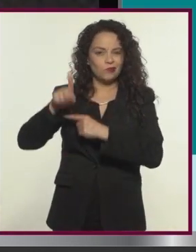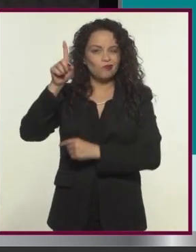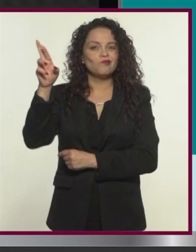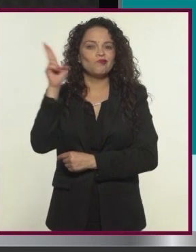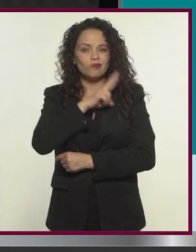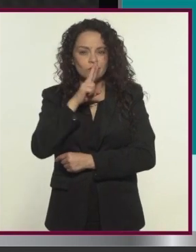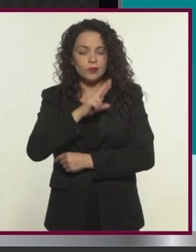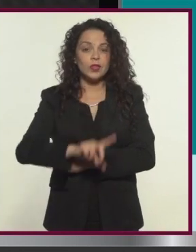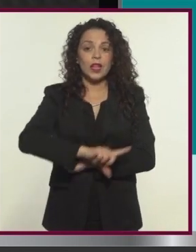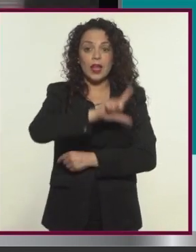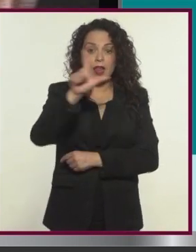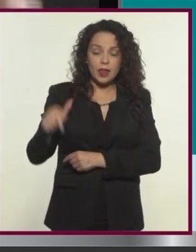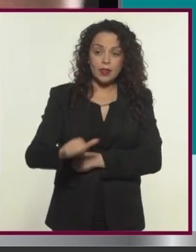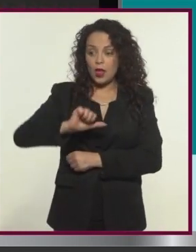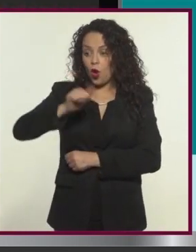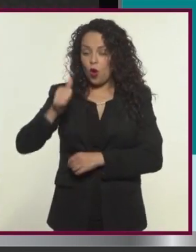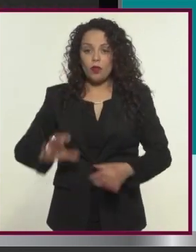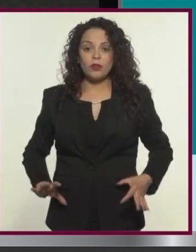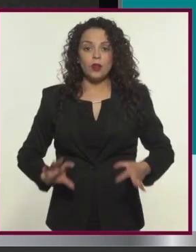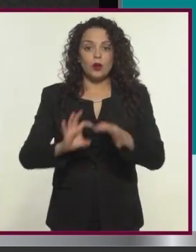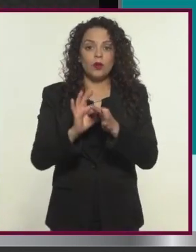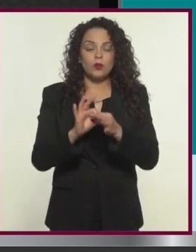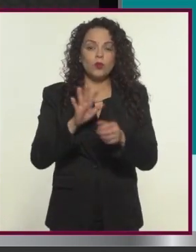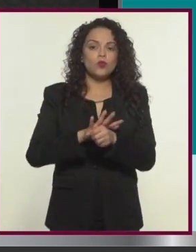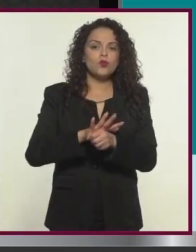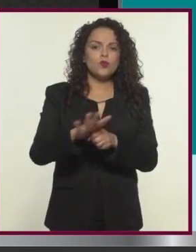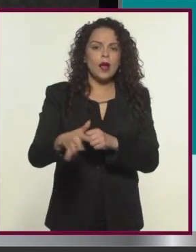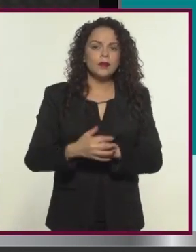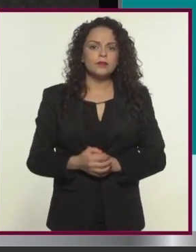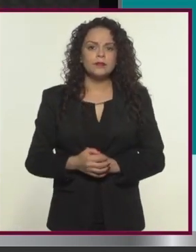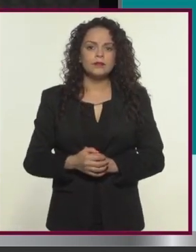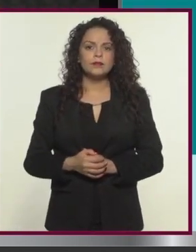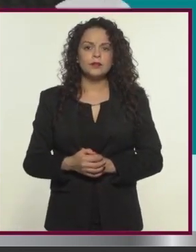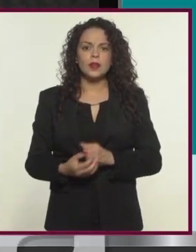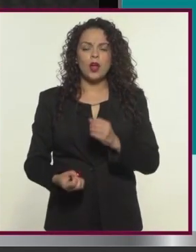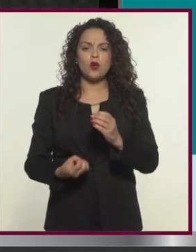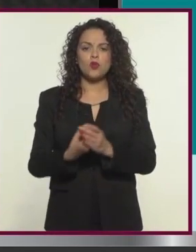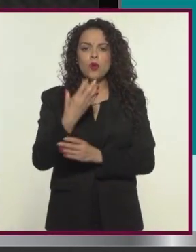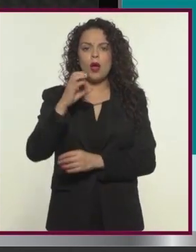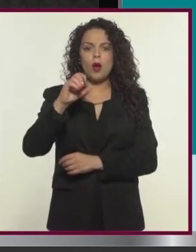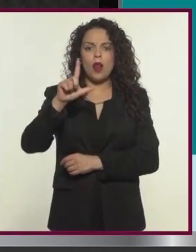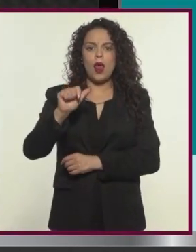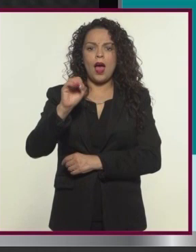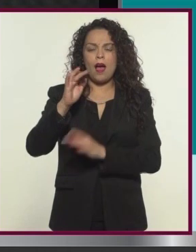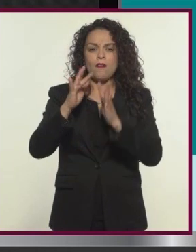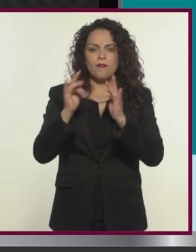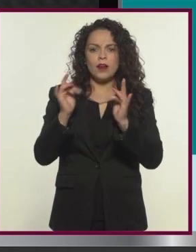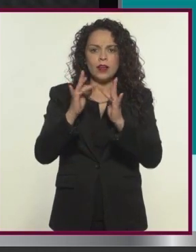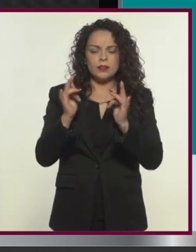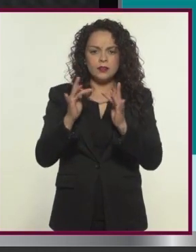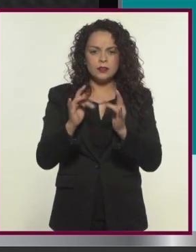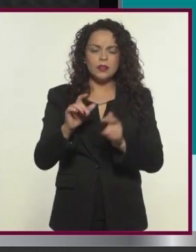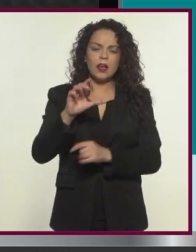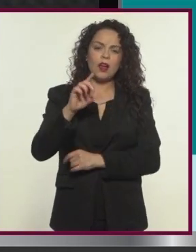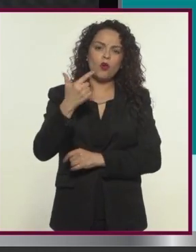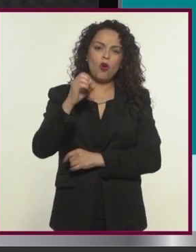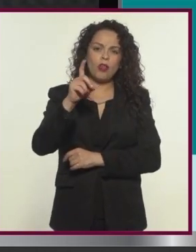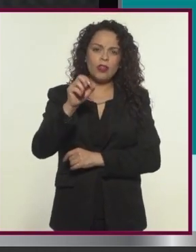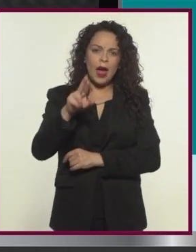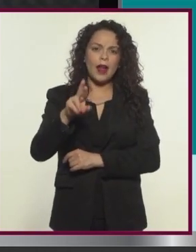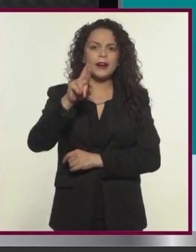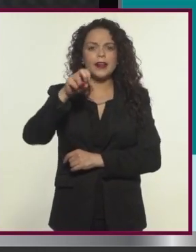se consolida con otro movimiento cinematográfico que es la nueva ola francesa, con Godard,